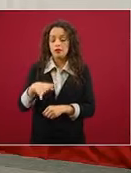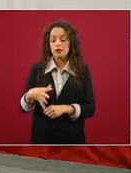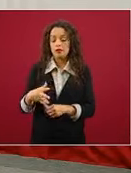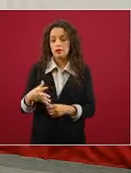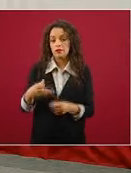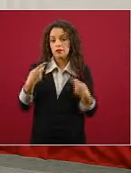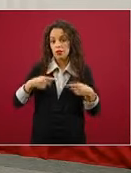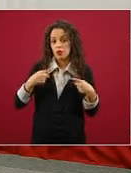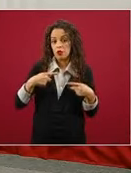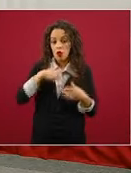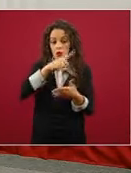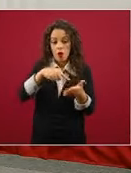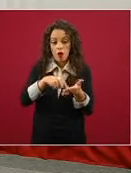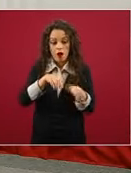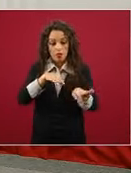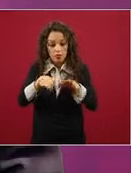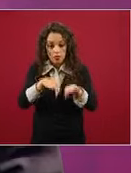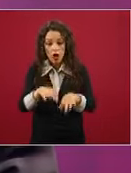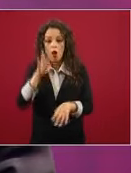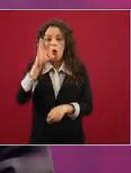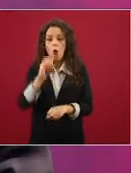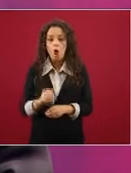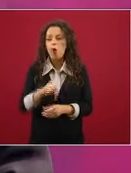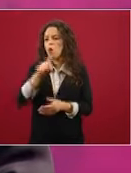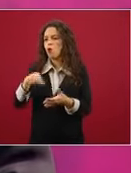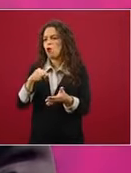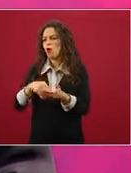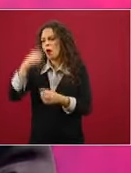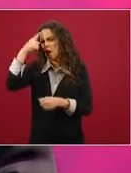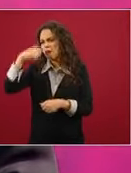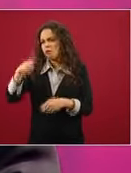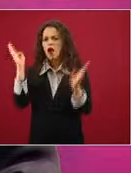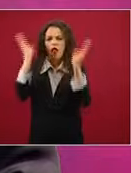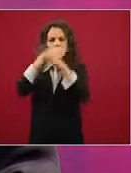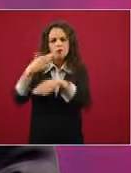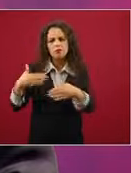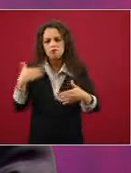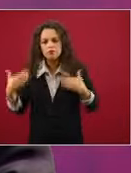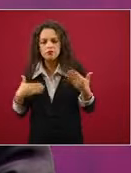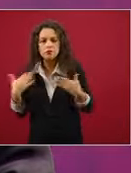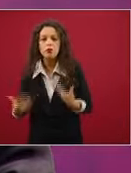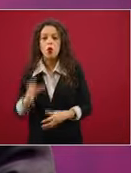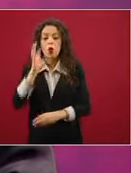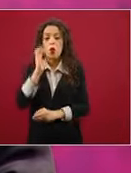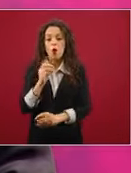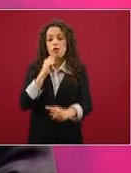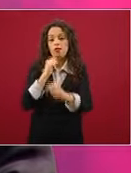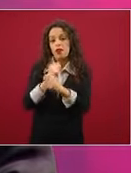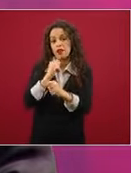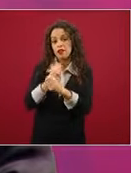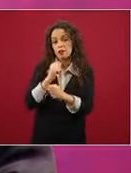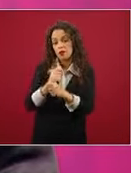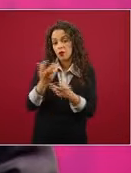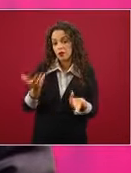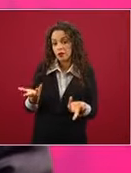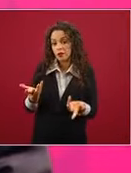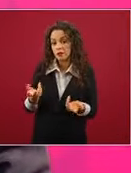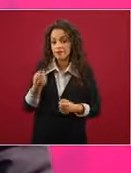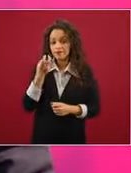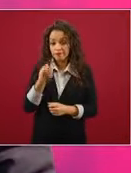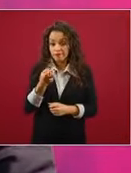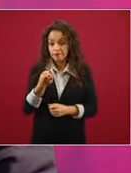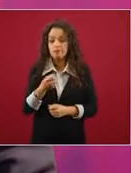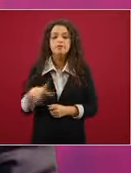trabajo o al espacio recreativo o cualquier otro espacio público, el transporte incluido, pues mayor